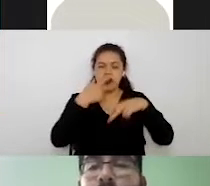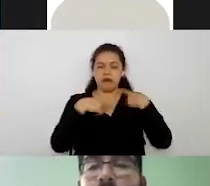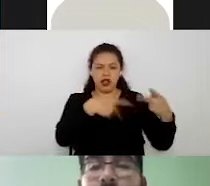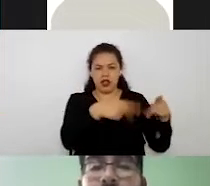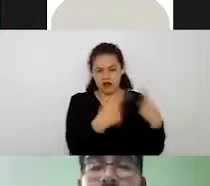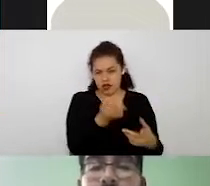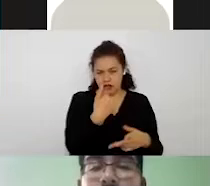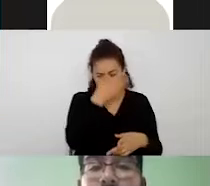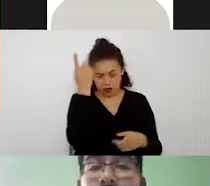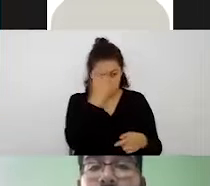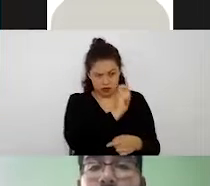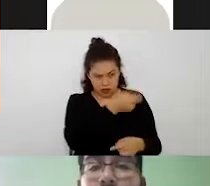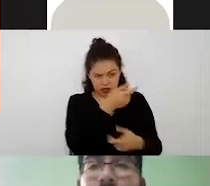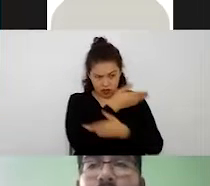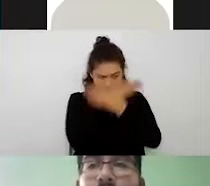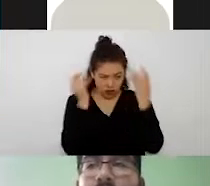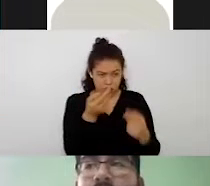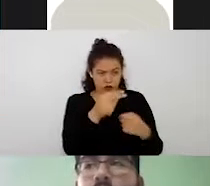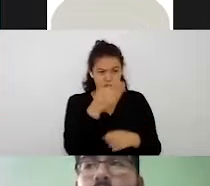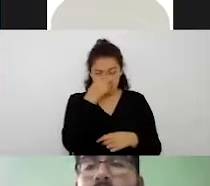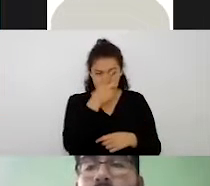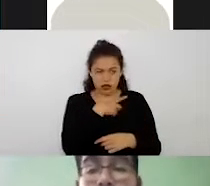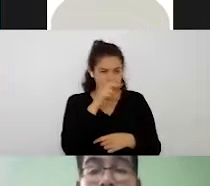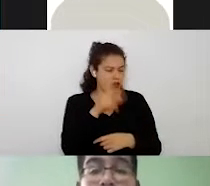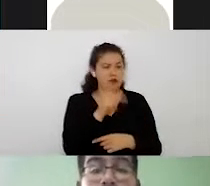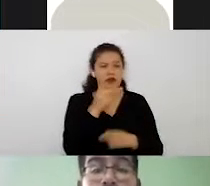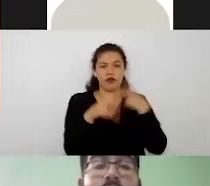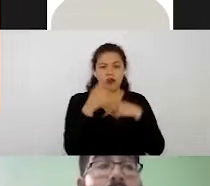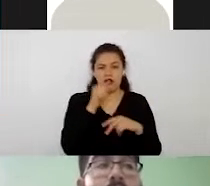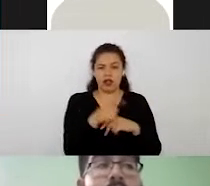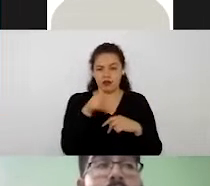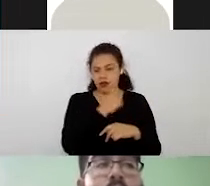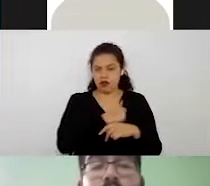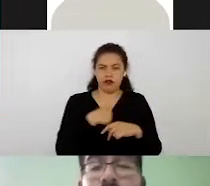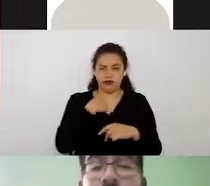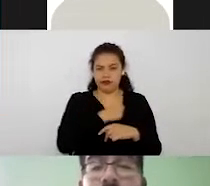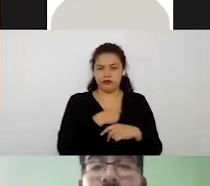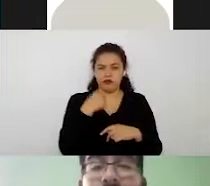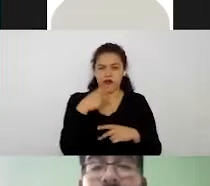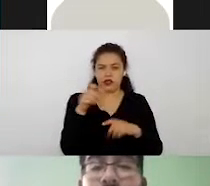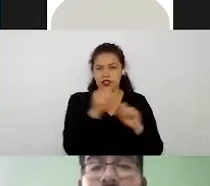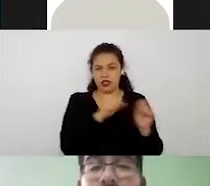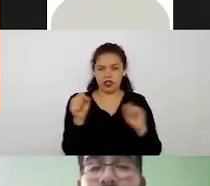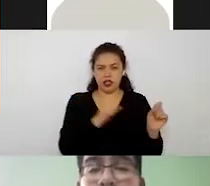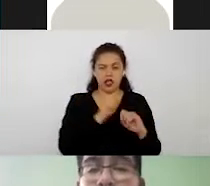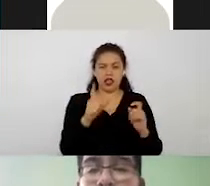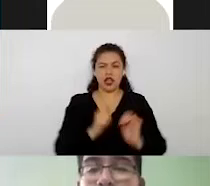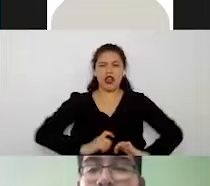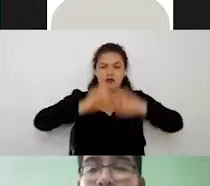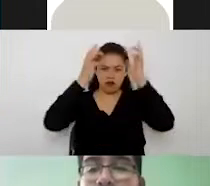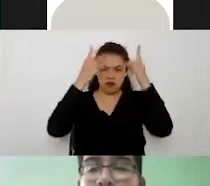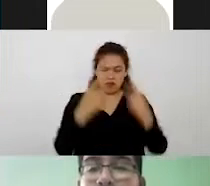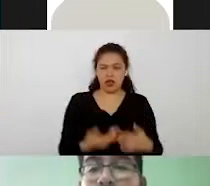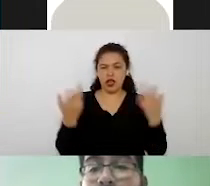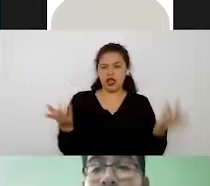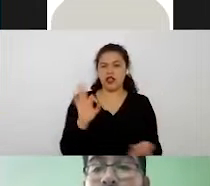nombre, pero solo sabemos que entró aquí y desafortunadamente hubo un sismo y se cayó el edificio y pues el que no aparece es